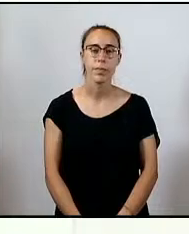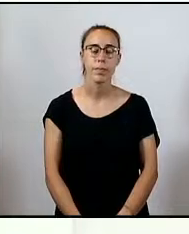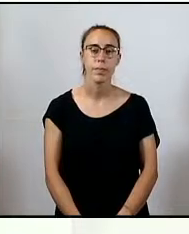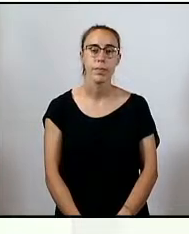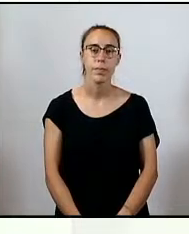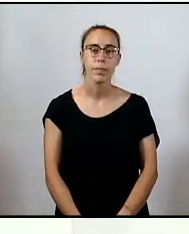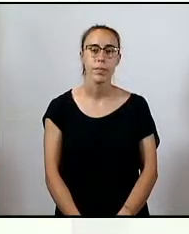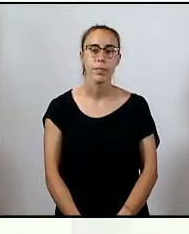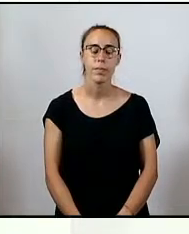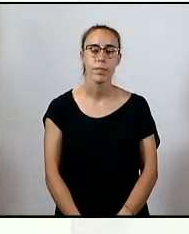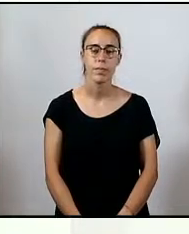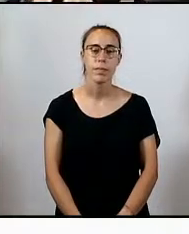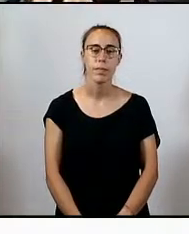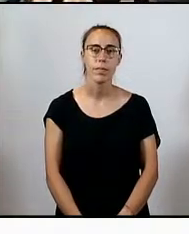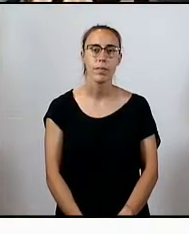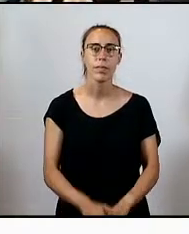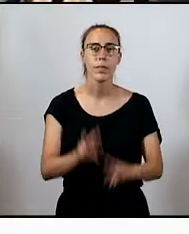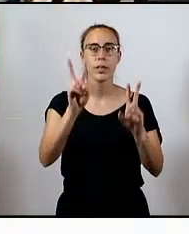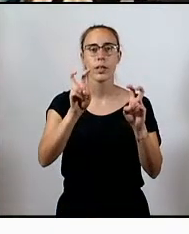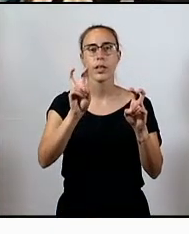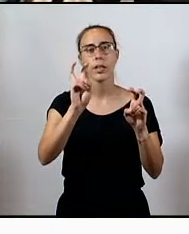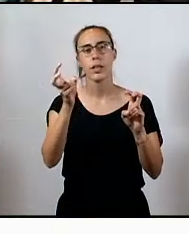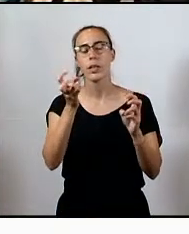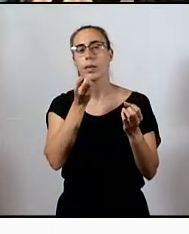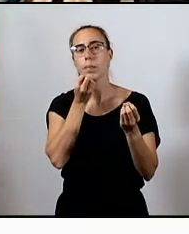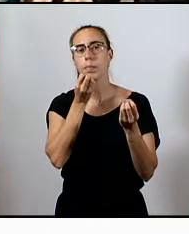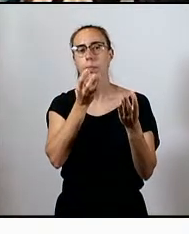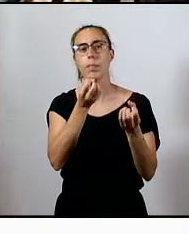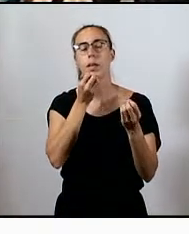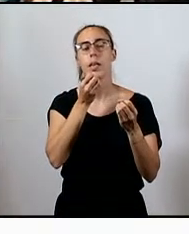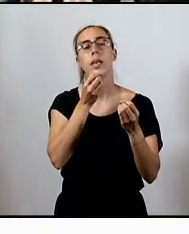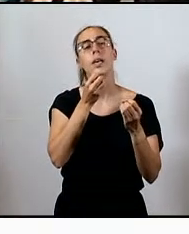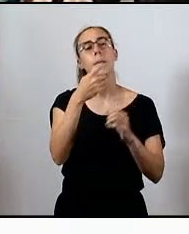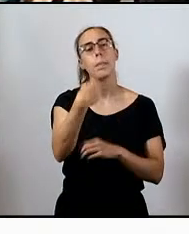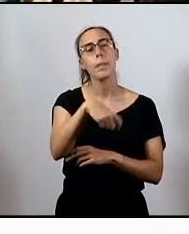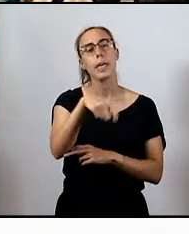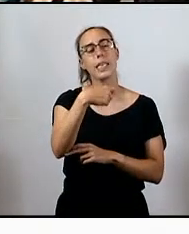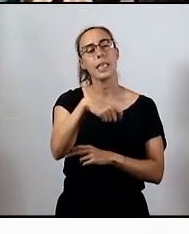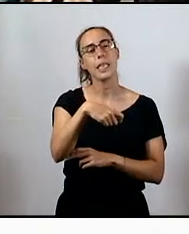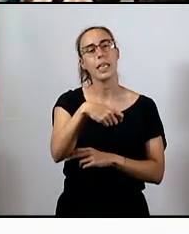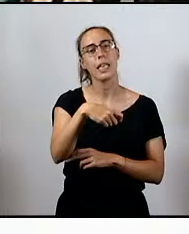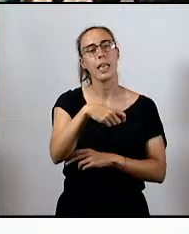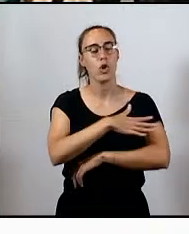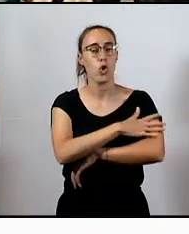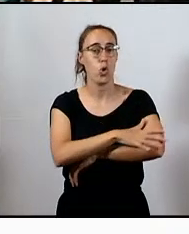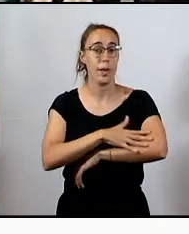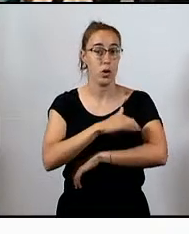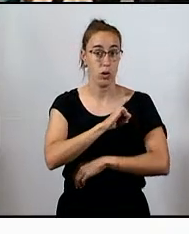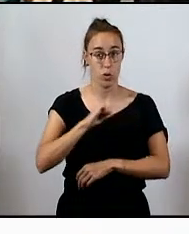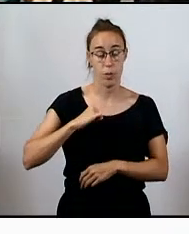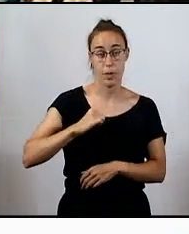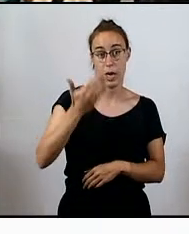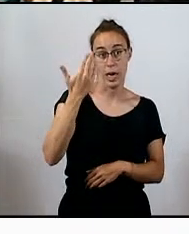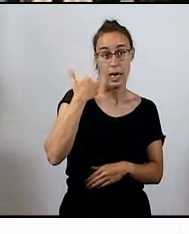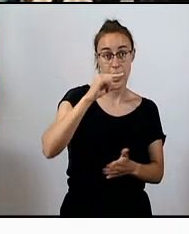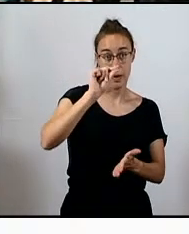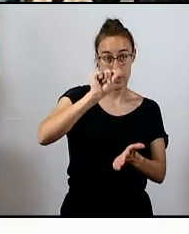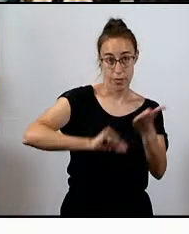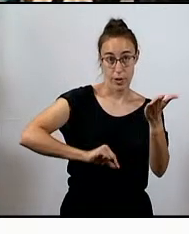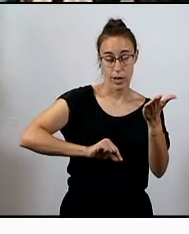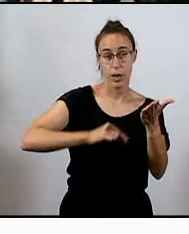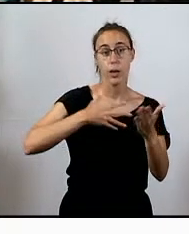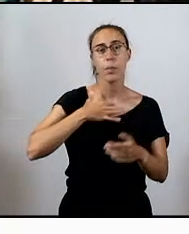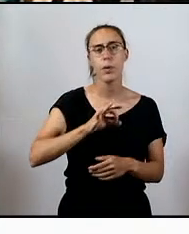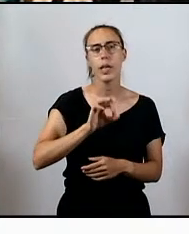Es sobre otro tema, sobre el manifiesto de los presidentes del Gobierno autonómicos que se firmó ayer. Si podría recordar la postura del